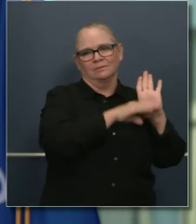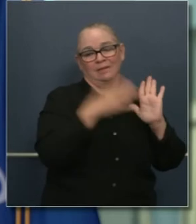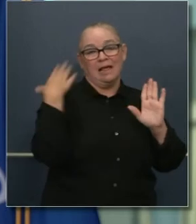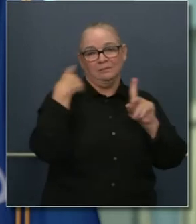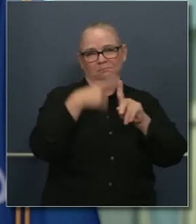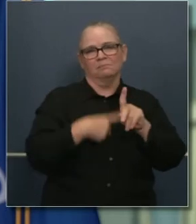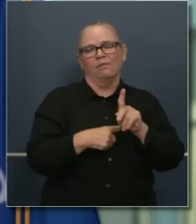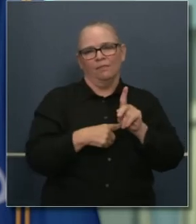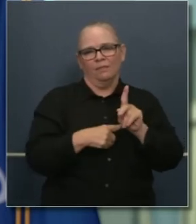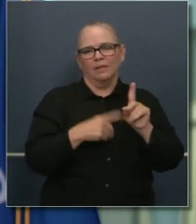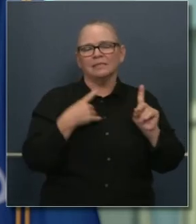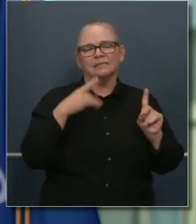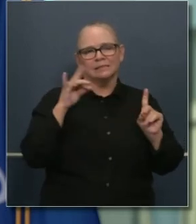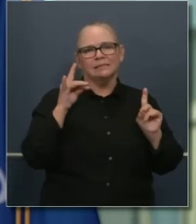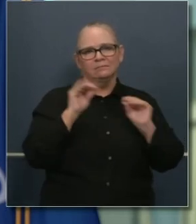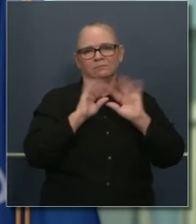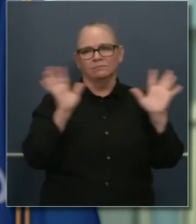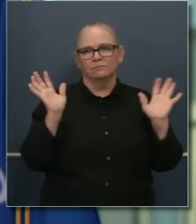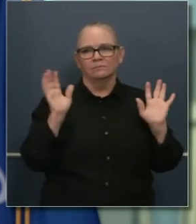las